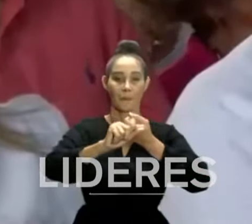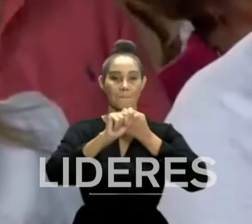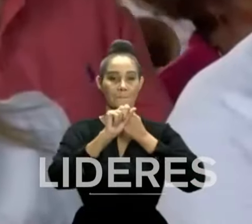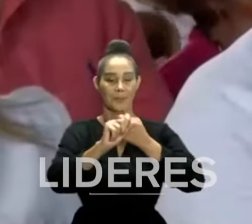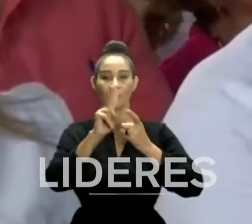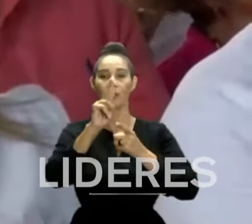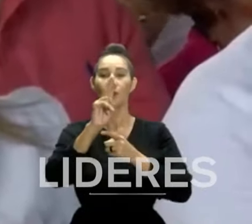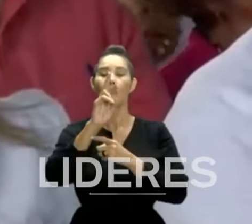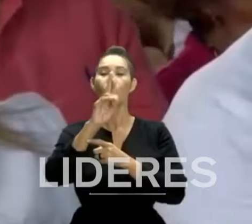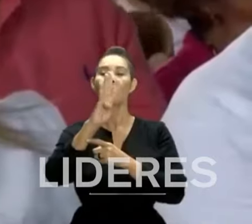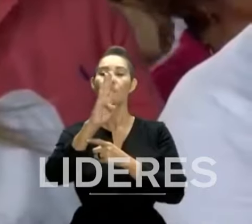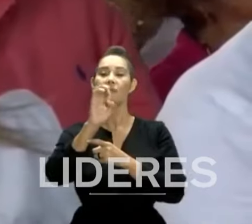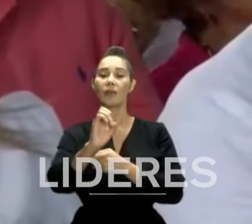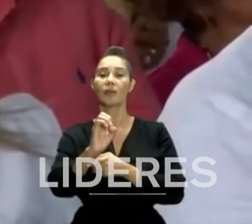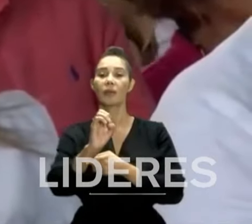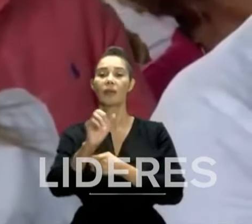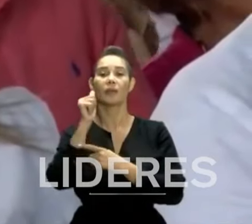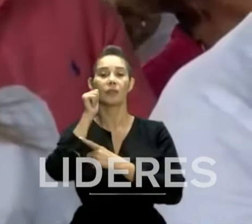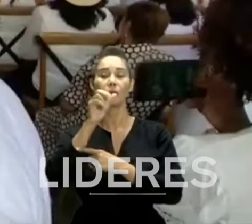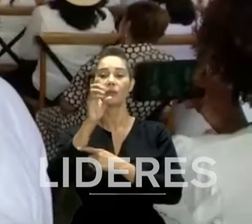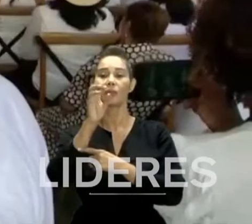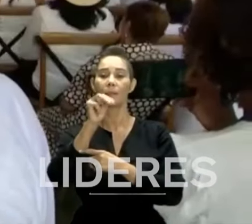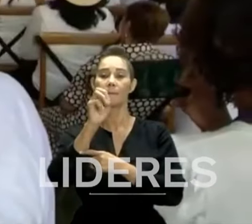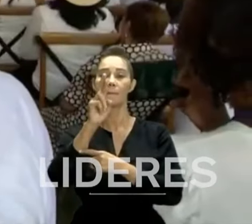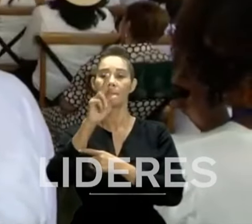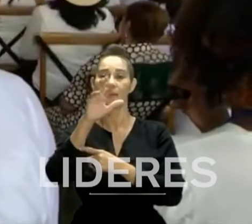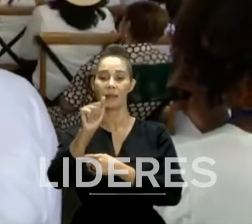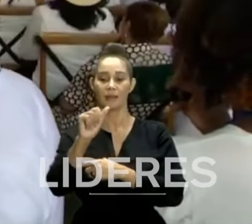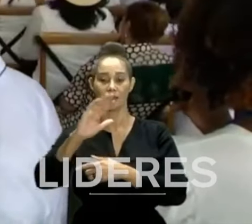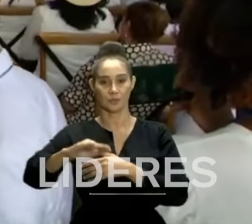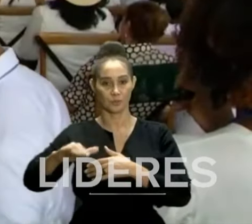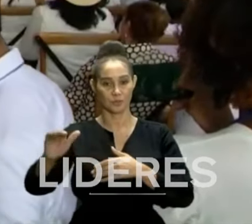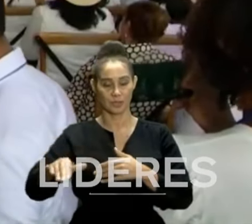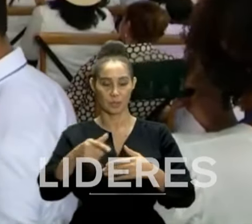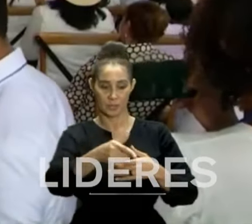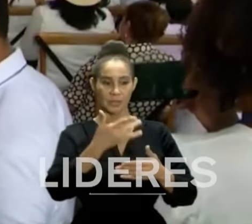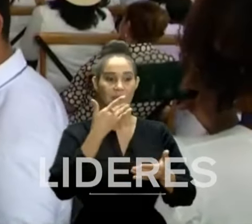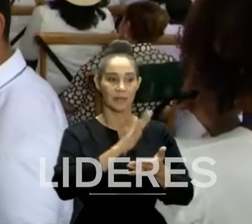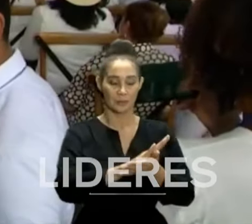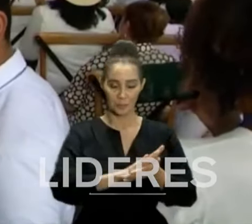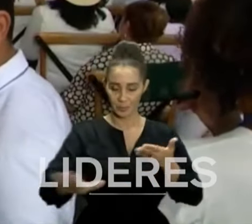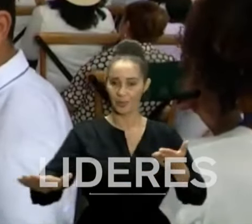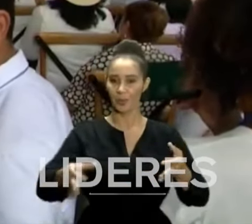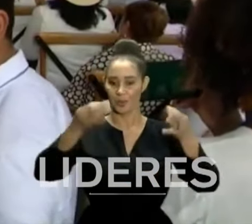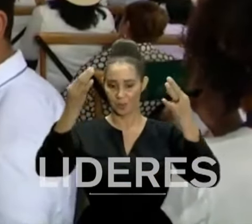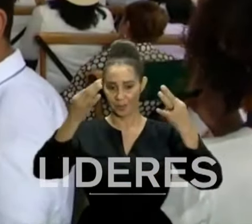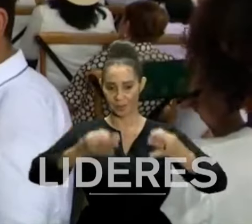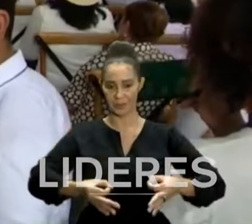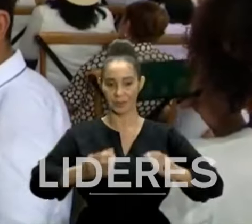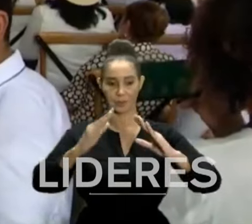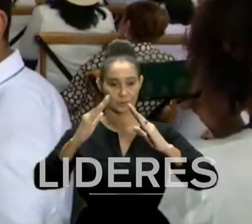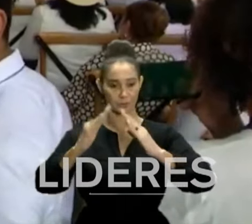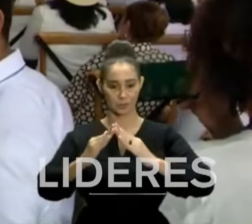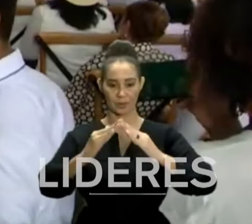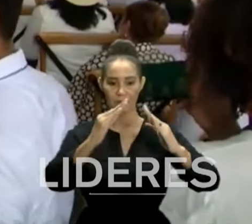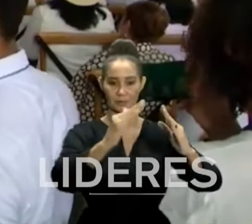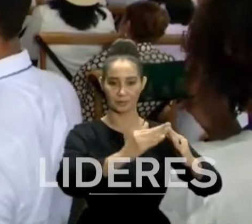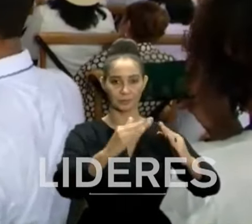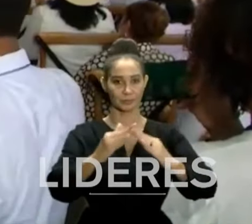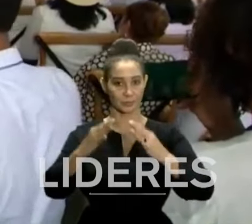Urbe, a doña Mayra y a sus hijos, se les reubicó de forma digna en sus viviendas